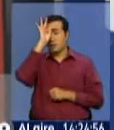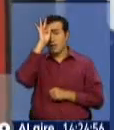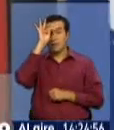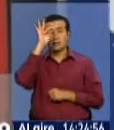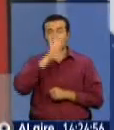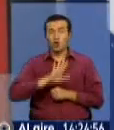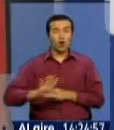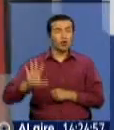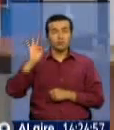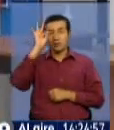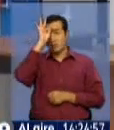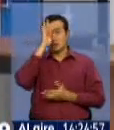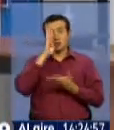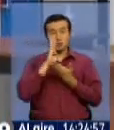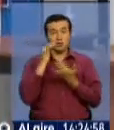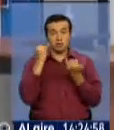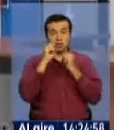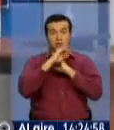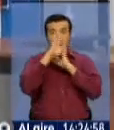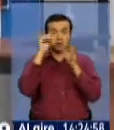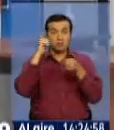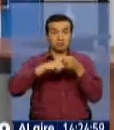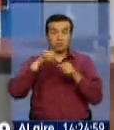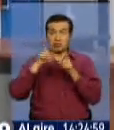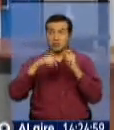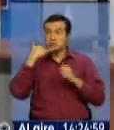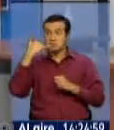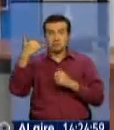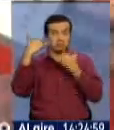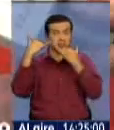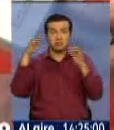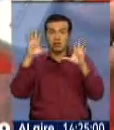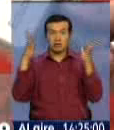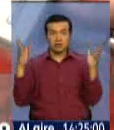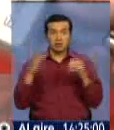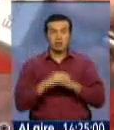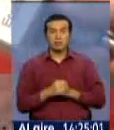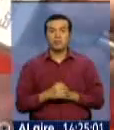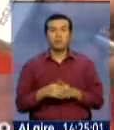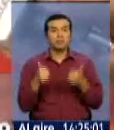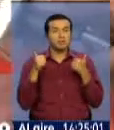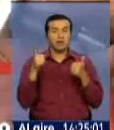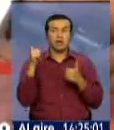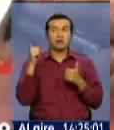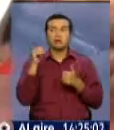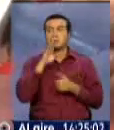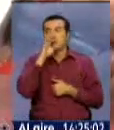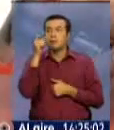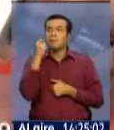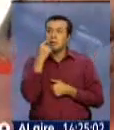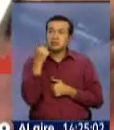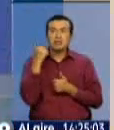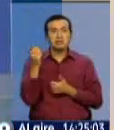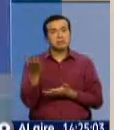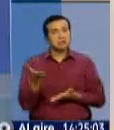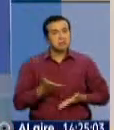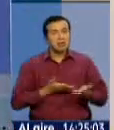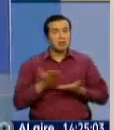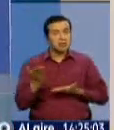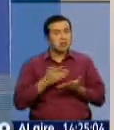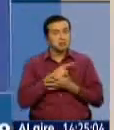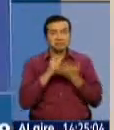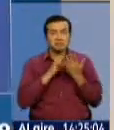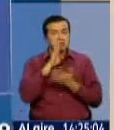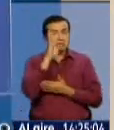del país. Durante esta mañana, ningún afiliado utilizó el sistema. Eso está bueno, aunque a mí nunca me ha faltado los remedios. César